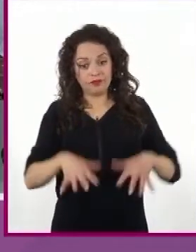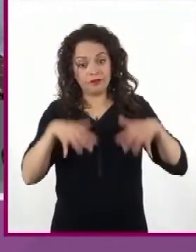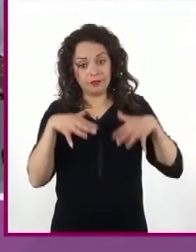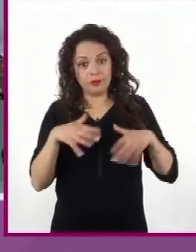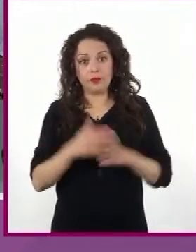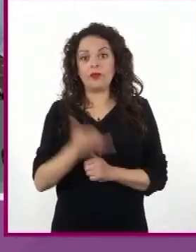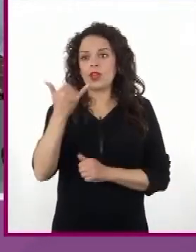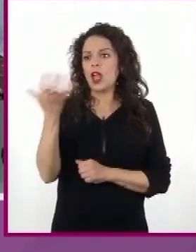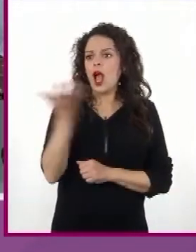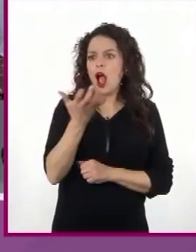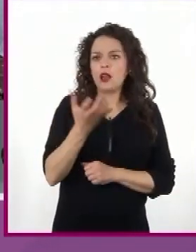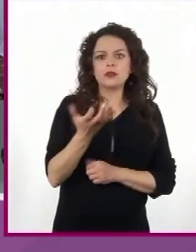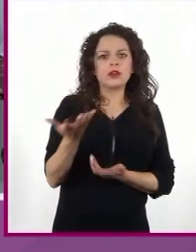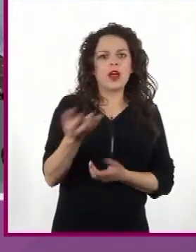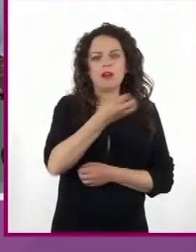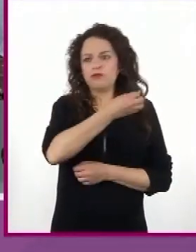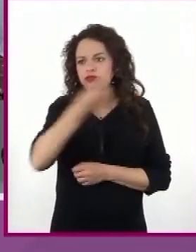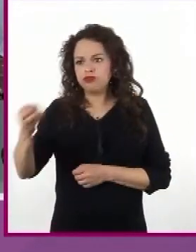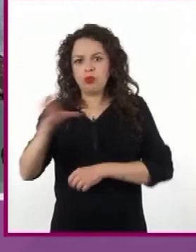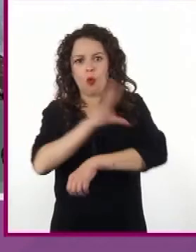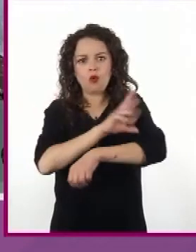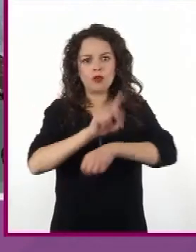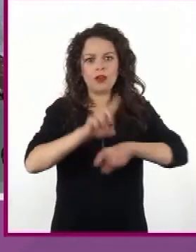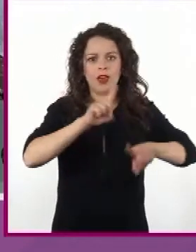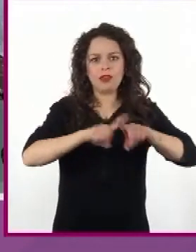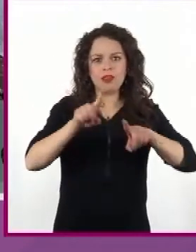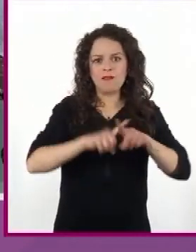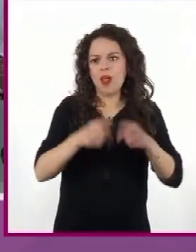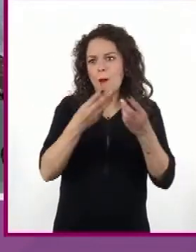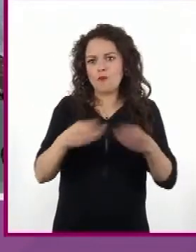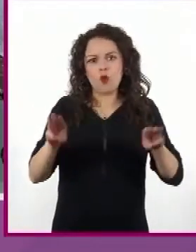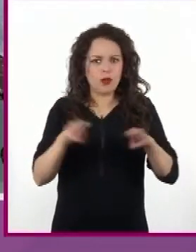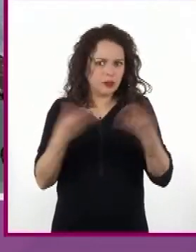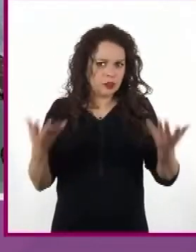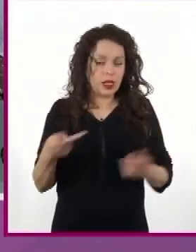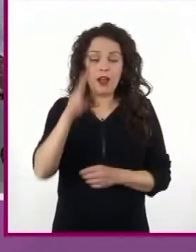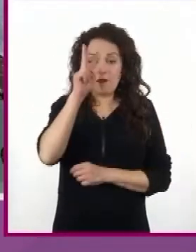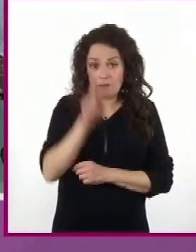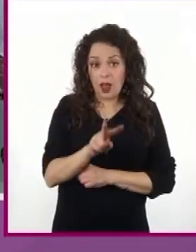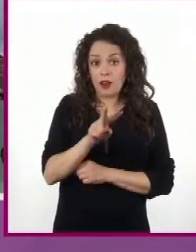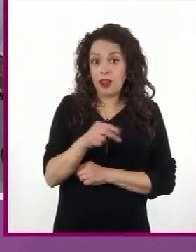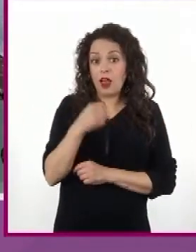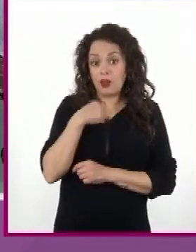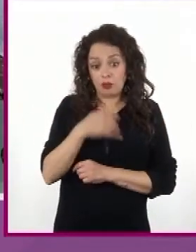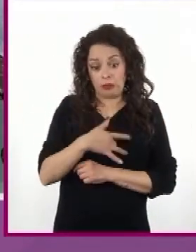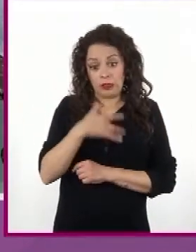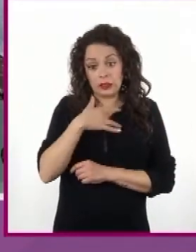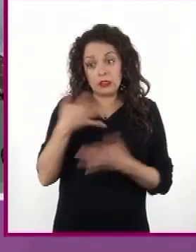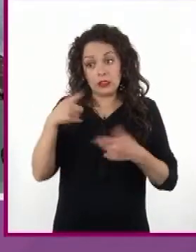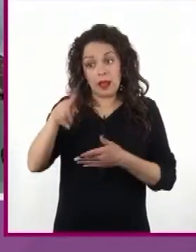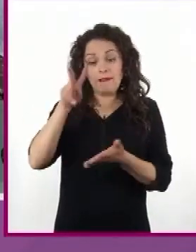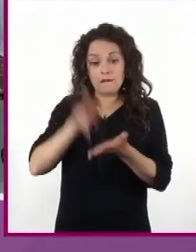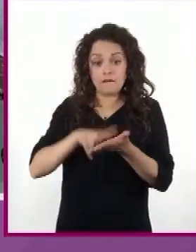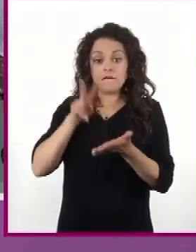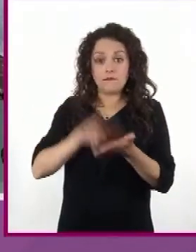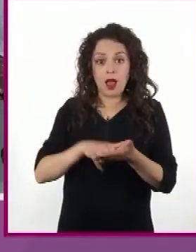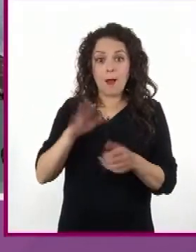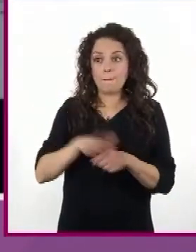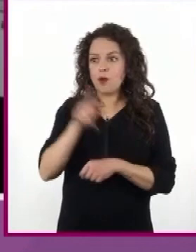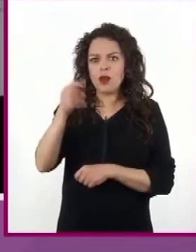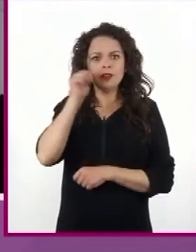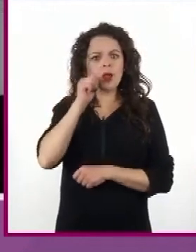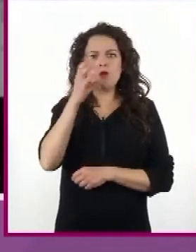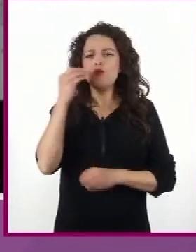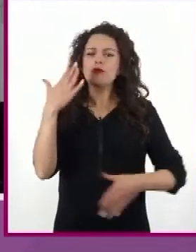como músico, pero yo también valoro y siempre quise mucho su bonomía, su sentido del